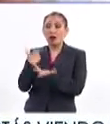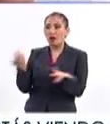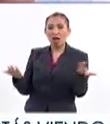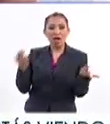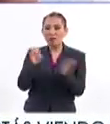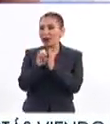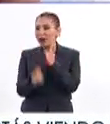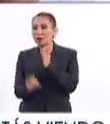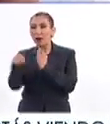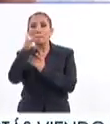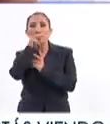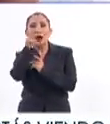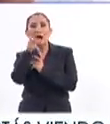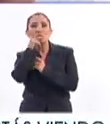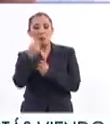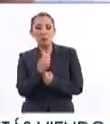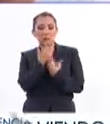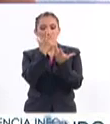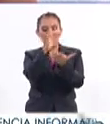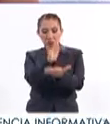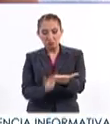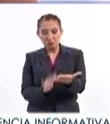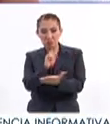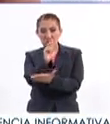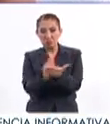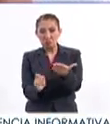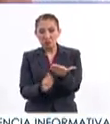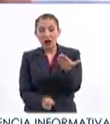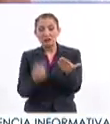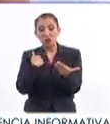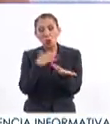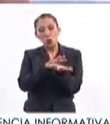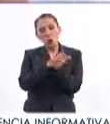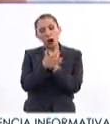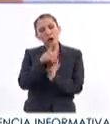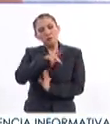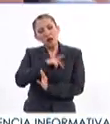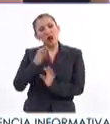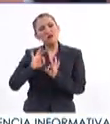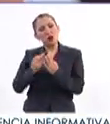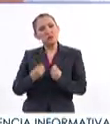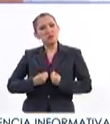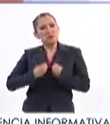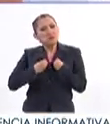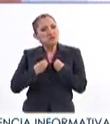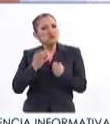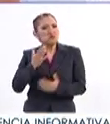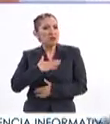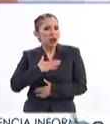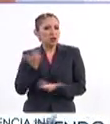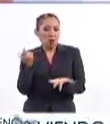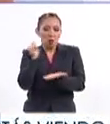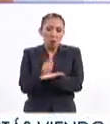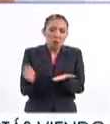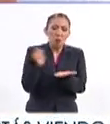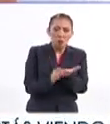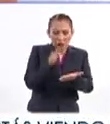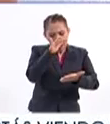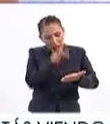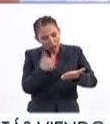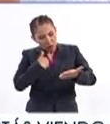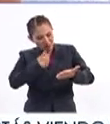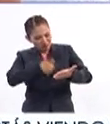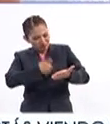de referente era la palabra, la poesía, la literatura. Entonces se volvió un poco en mi modus vivendi, ¿no? El escribir, el